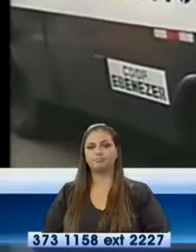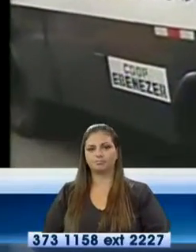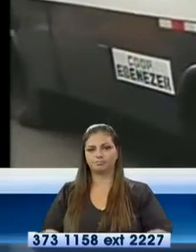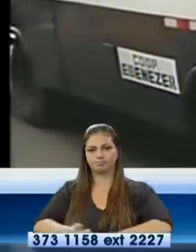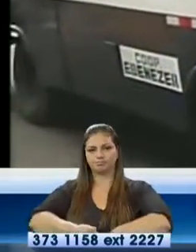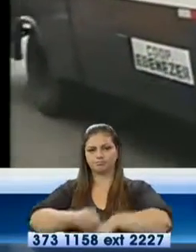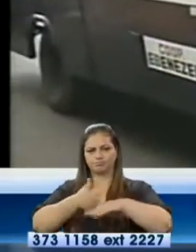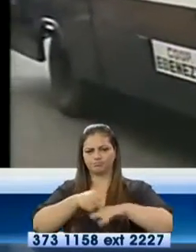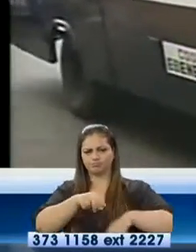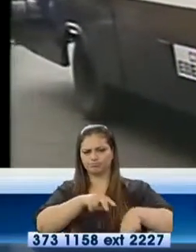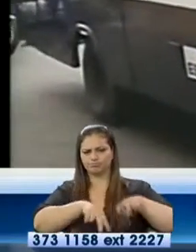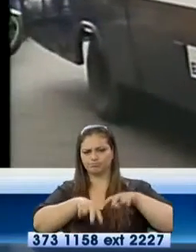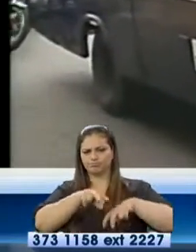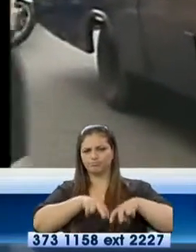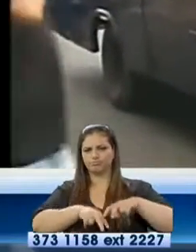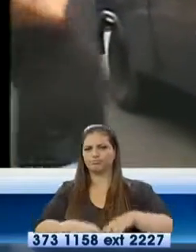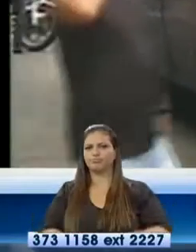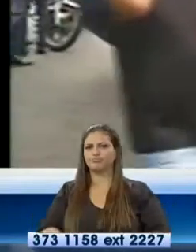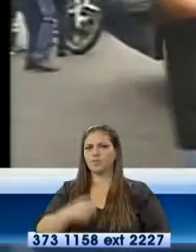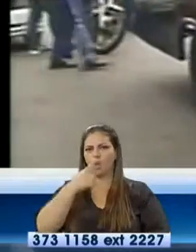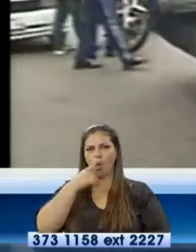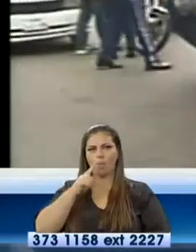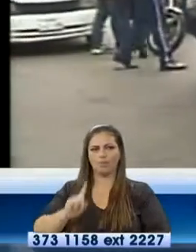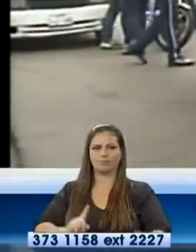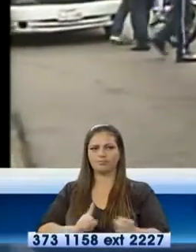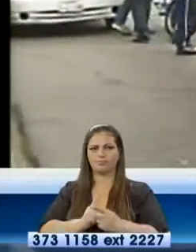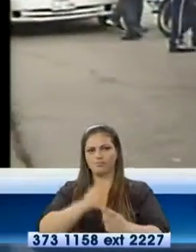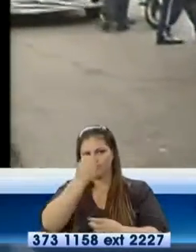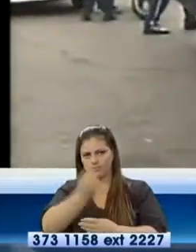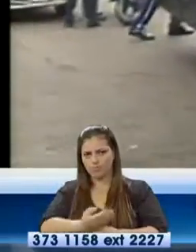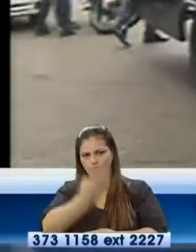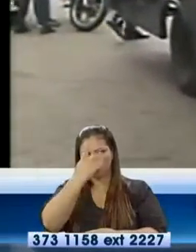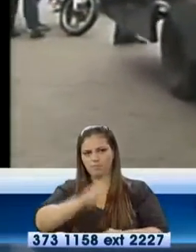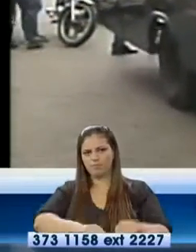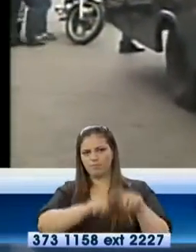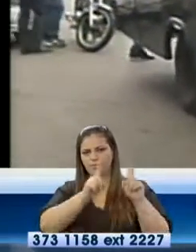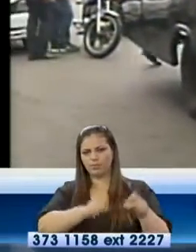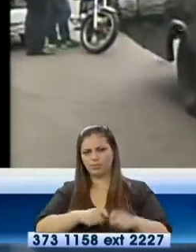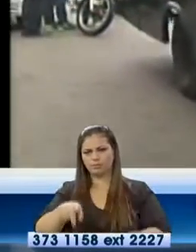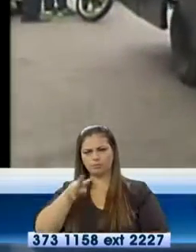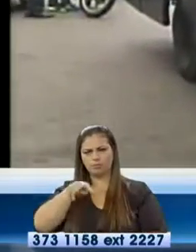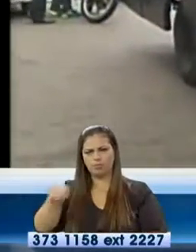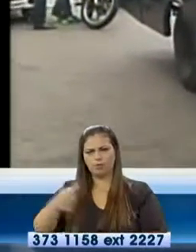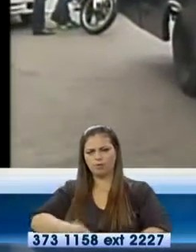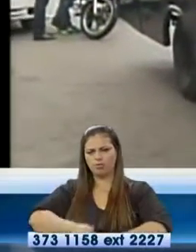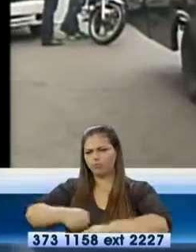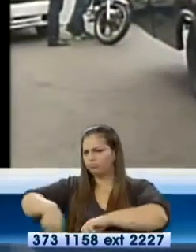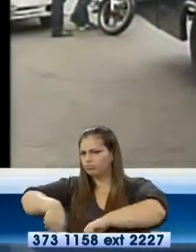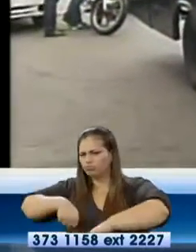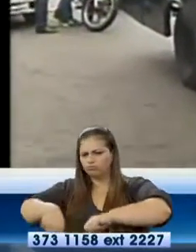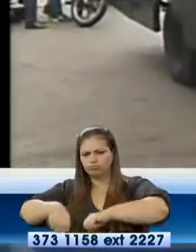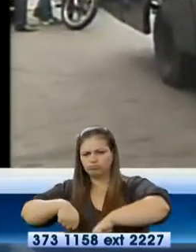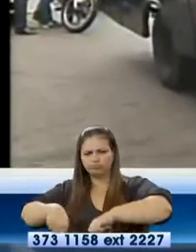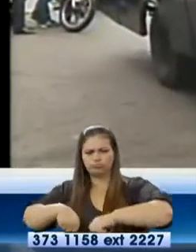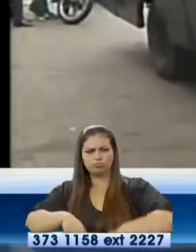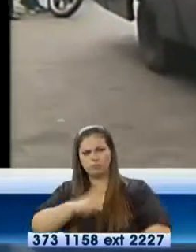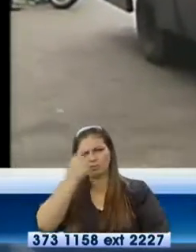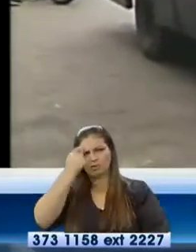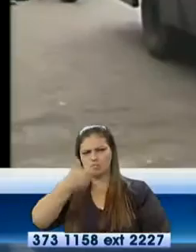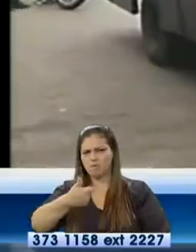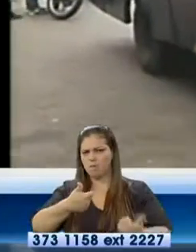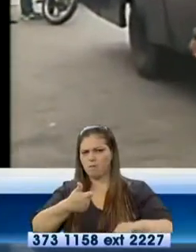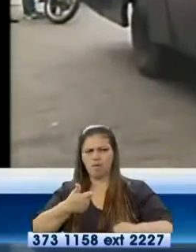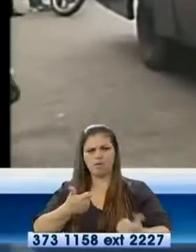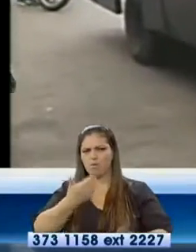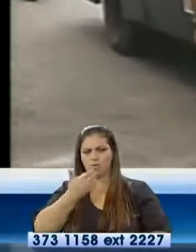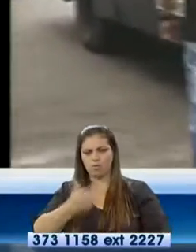días. Oiga, ¿sí, qué le parece estos operativos? ¿Sí está al día usted o tiene algún inconveniente? Sí está al día. Sí está al